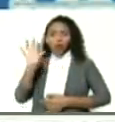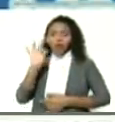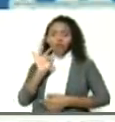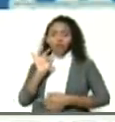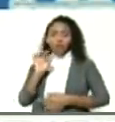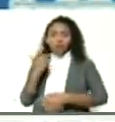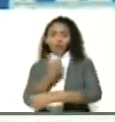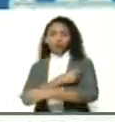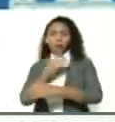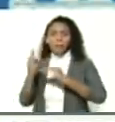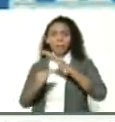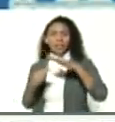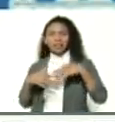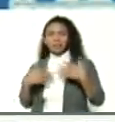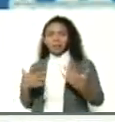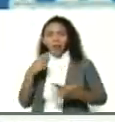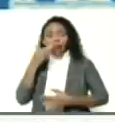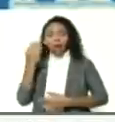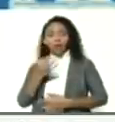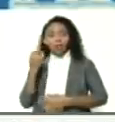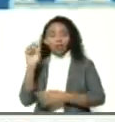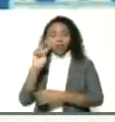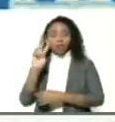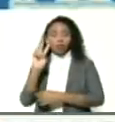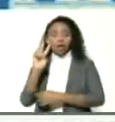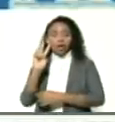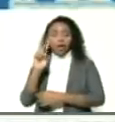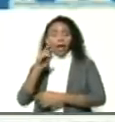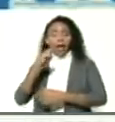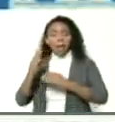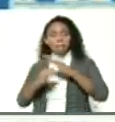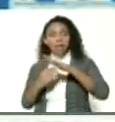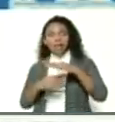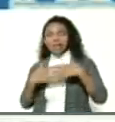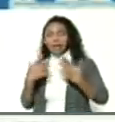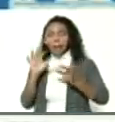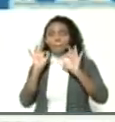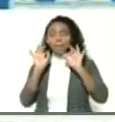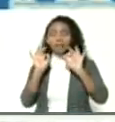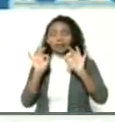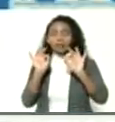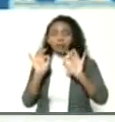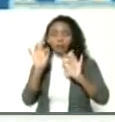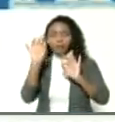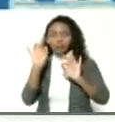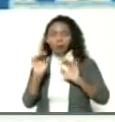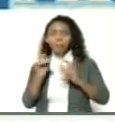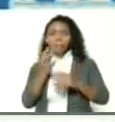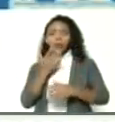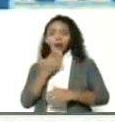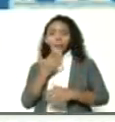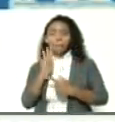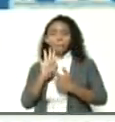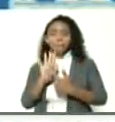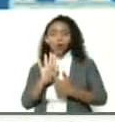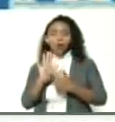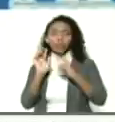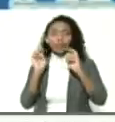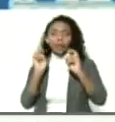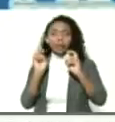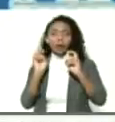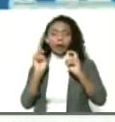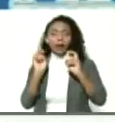a qué? En base a la realidad venezolana, en base a las especificaciones propias, por ejemplo, la coyuntura